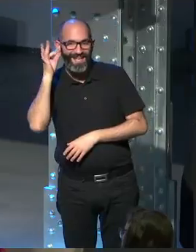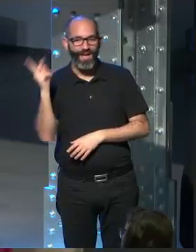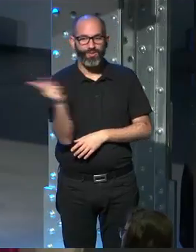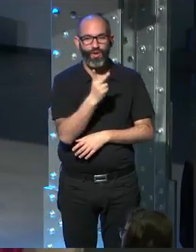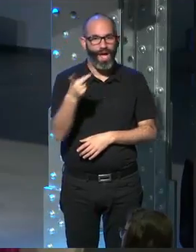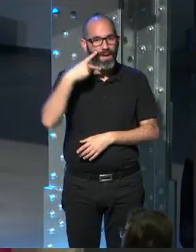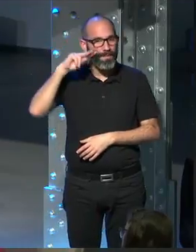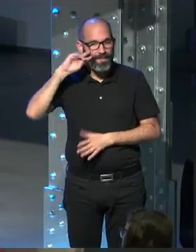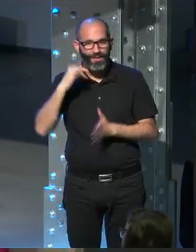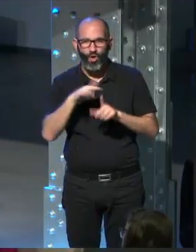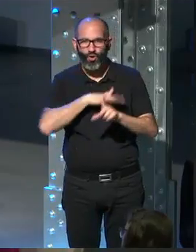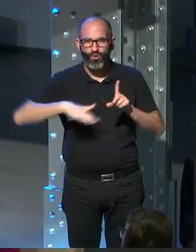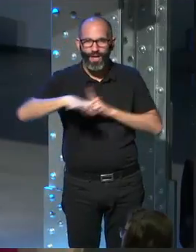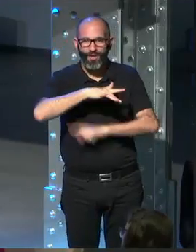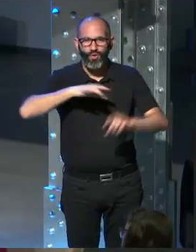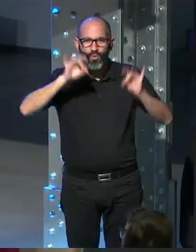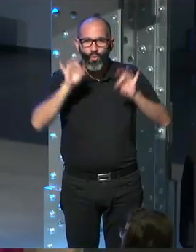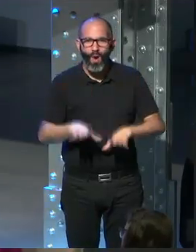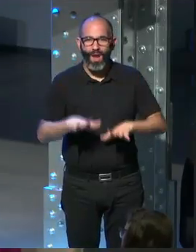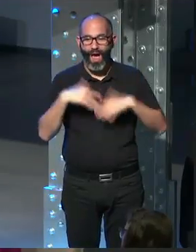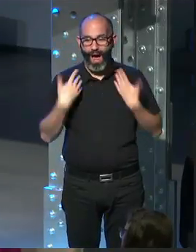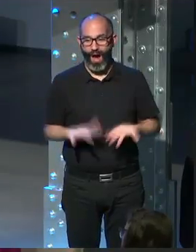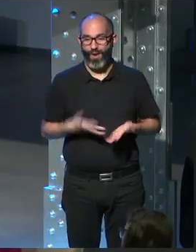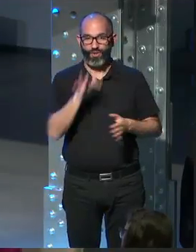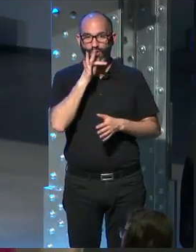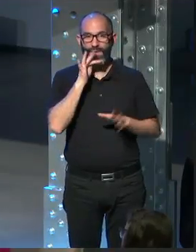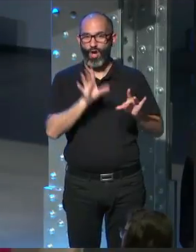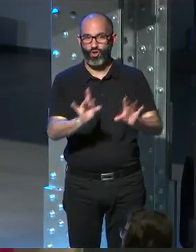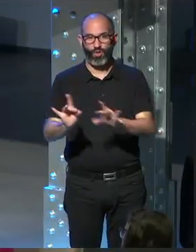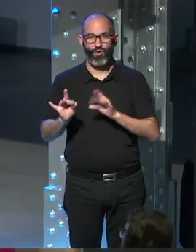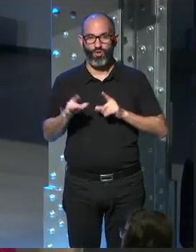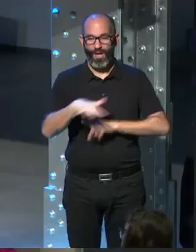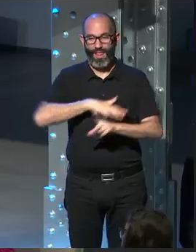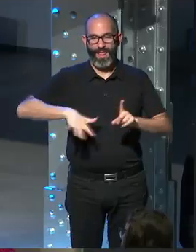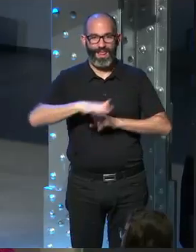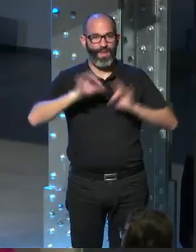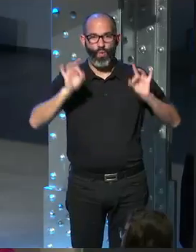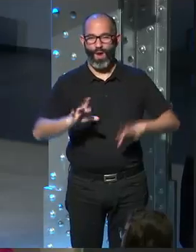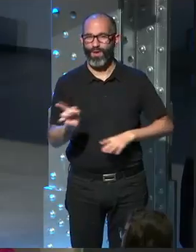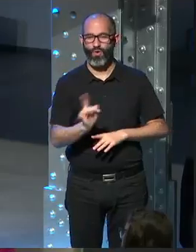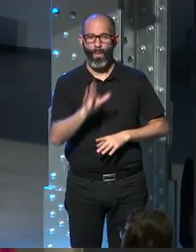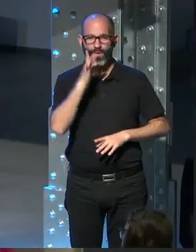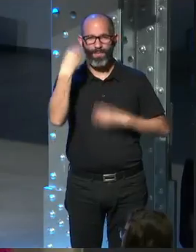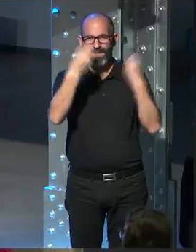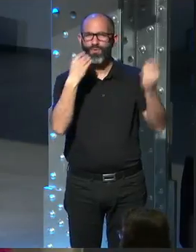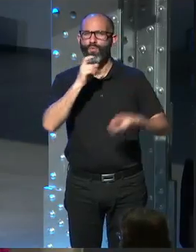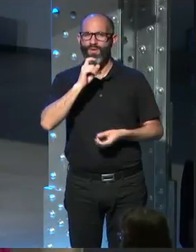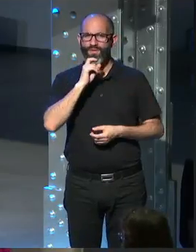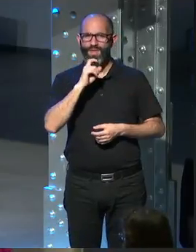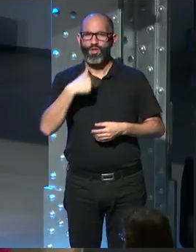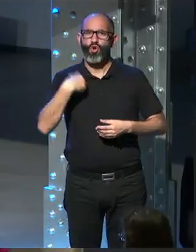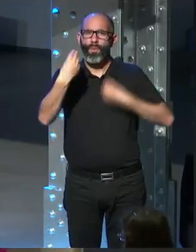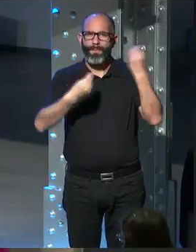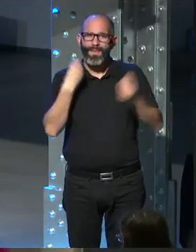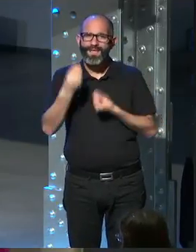experimenten el mismo entorno social, que hoy en día no lo experimentan, es muy difícil. Yo tendería